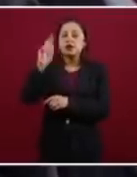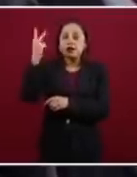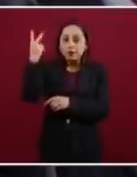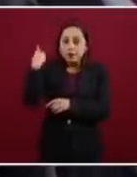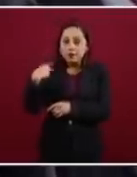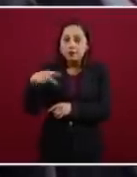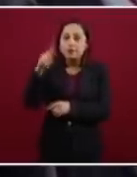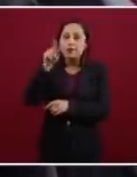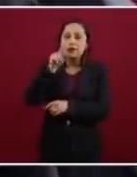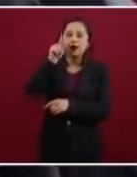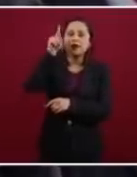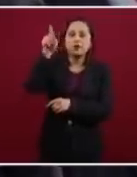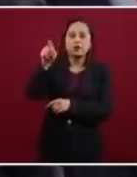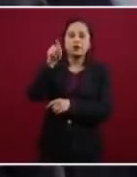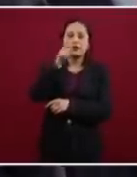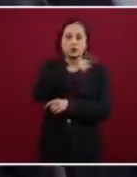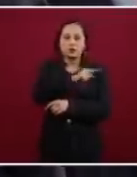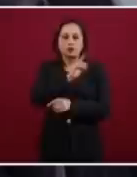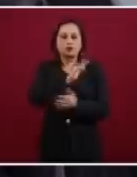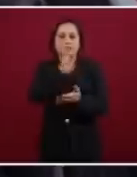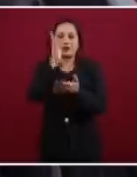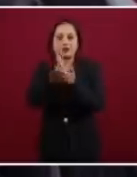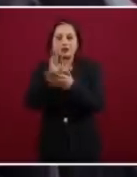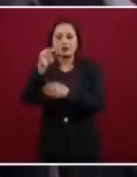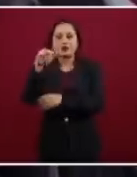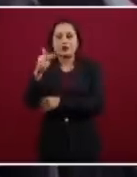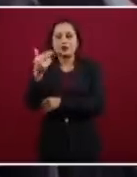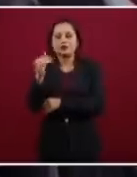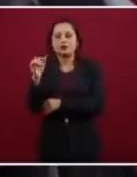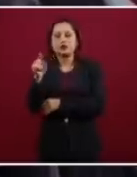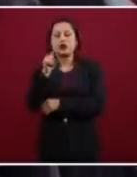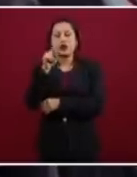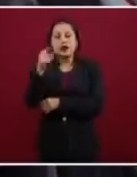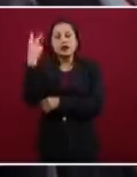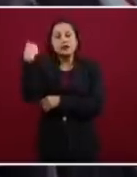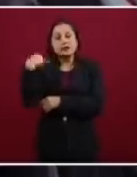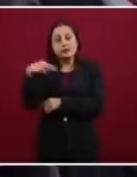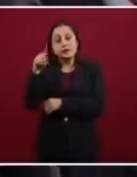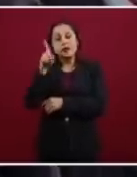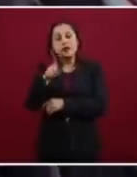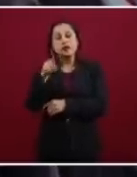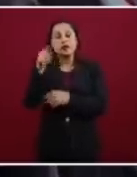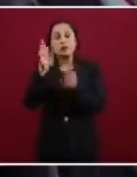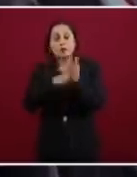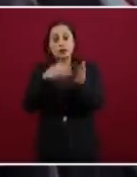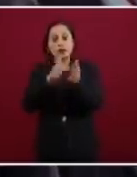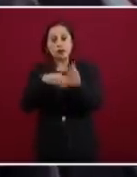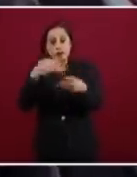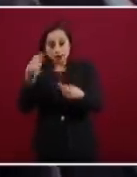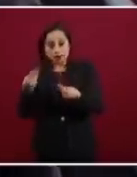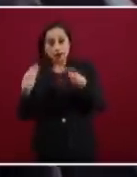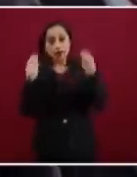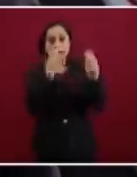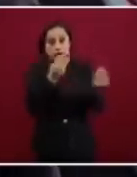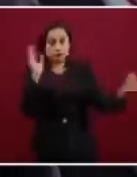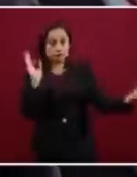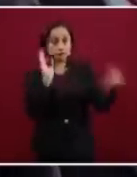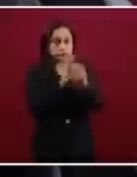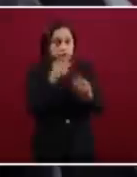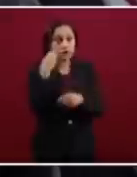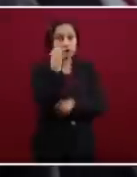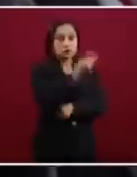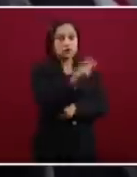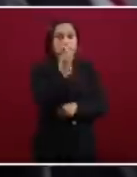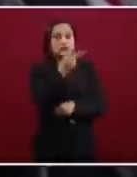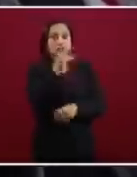documento de protesta por lo de la presa pero él viajó y yo logro entregárselo en sus propias manos a usted pero no tuvo acceso a para